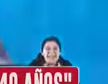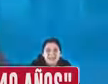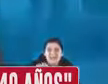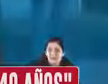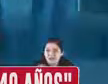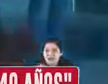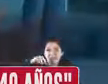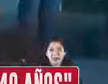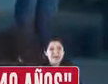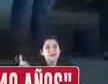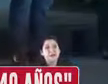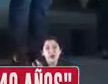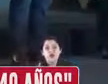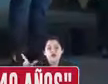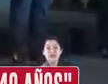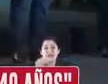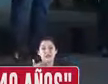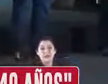que hoy tenemos los argentinos